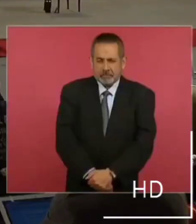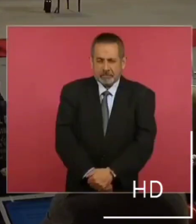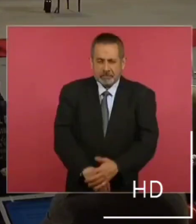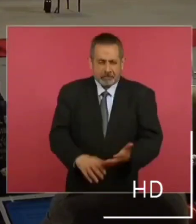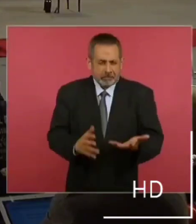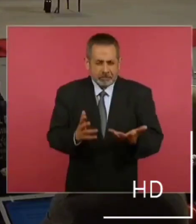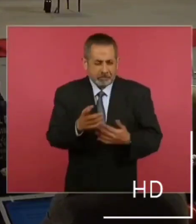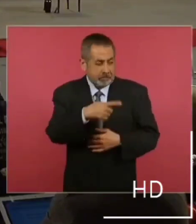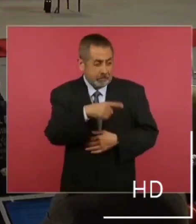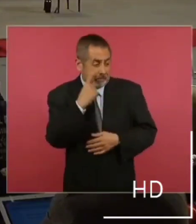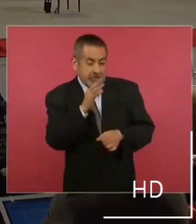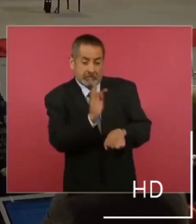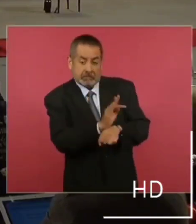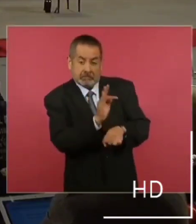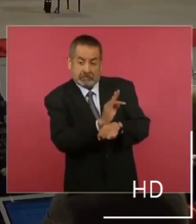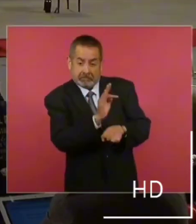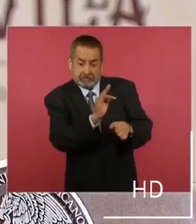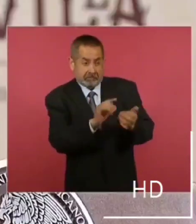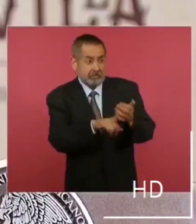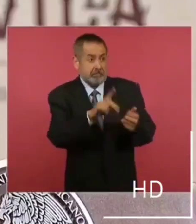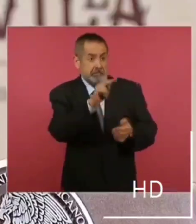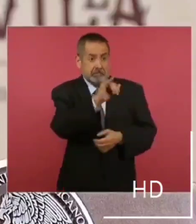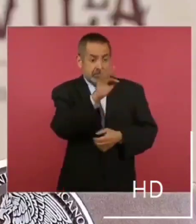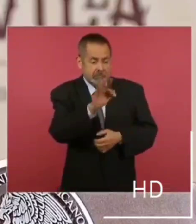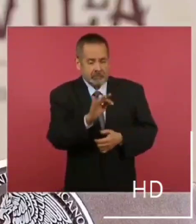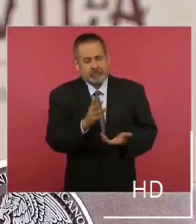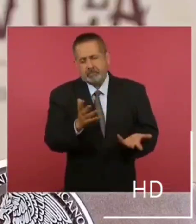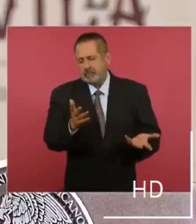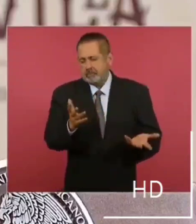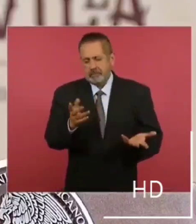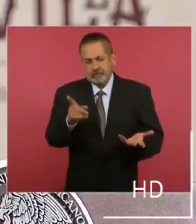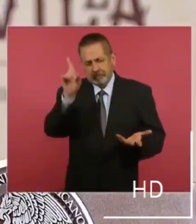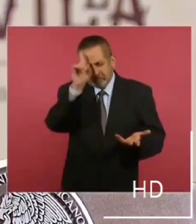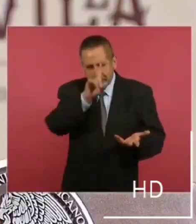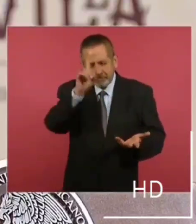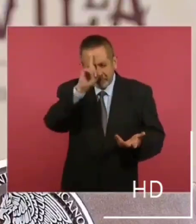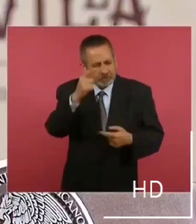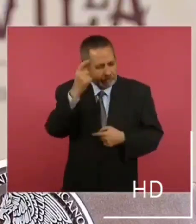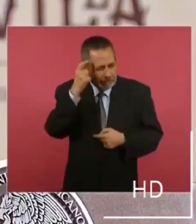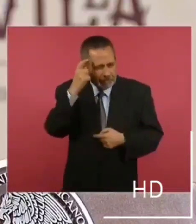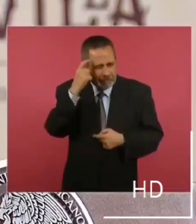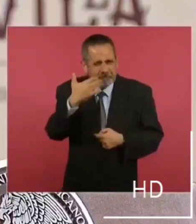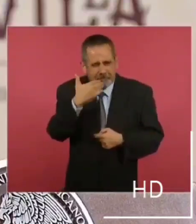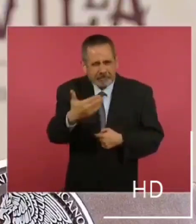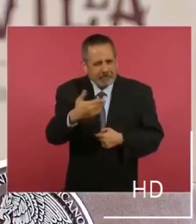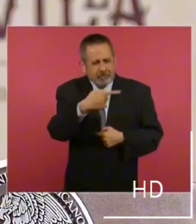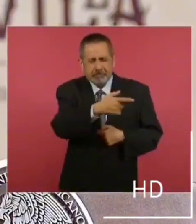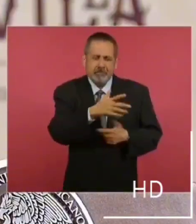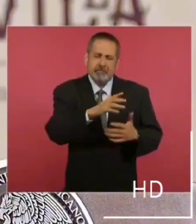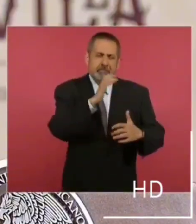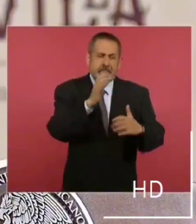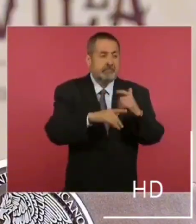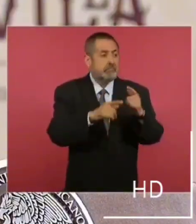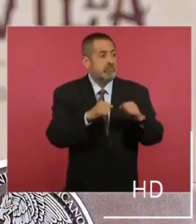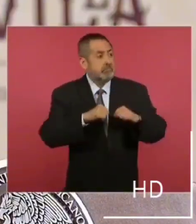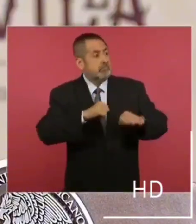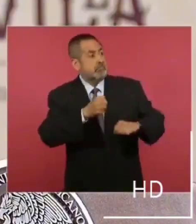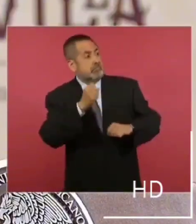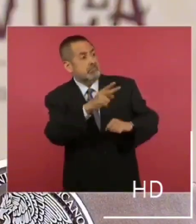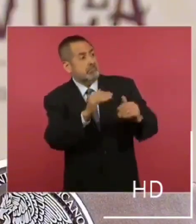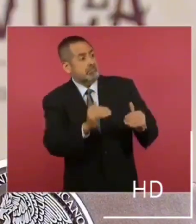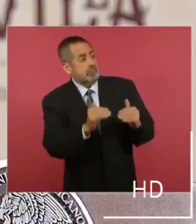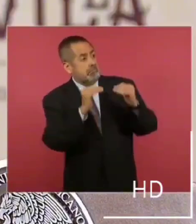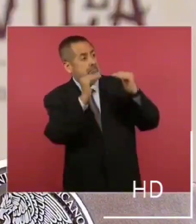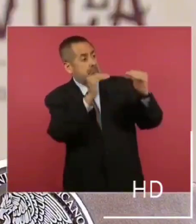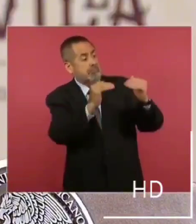del Poder Judicial les recomendamos que lo piensen mejor y que se acaben los privilegios de la